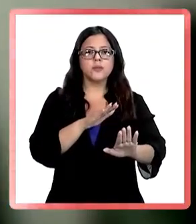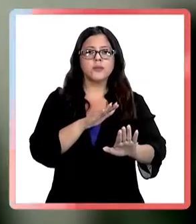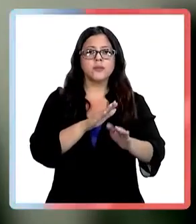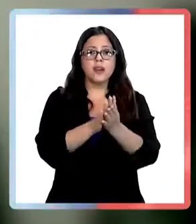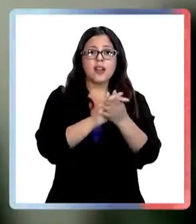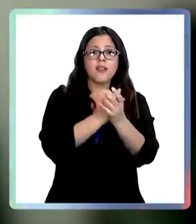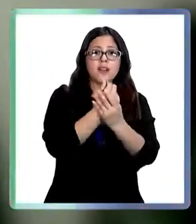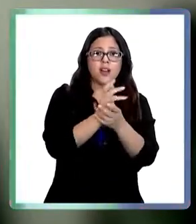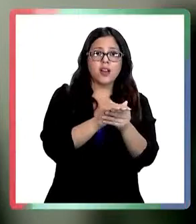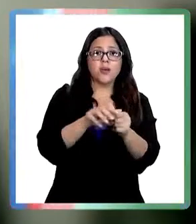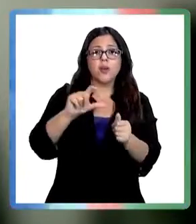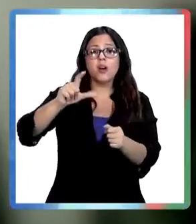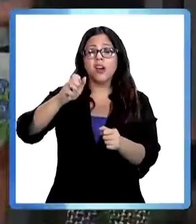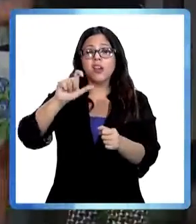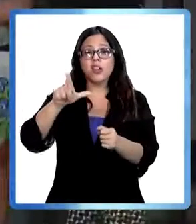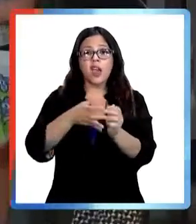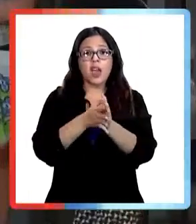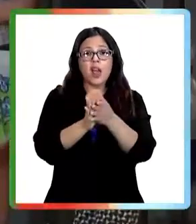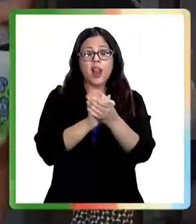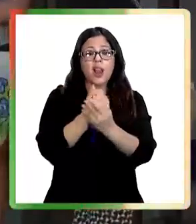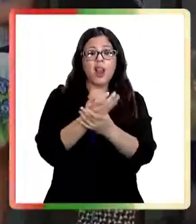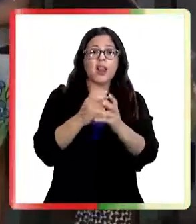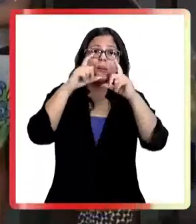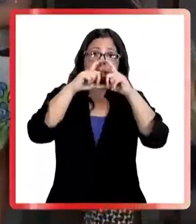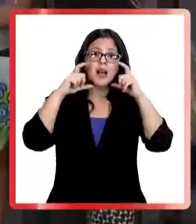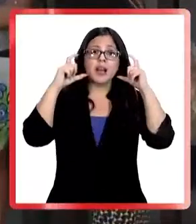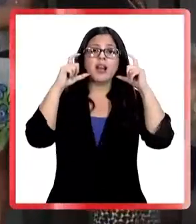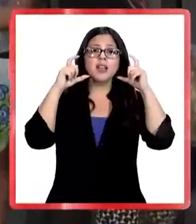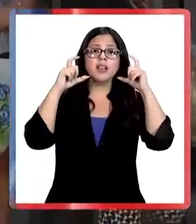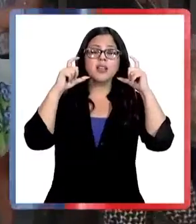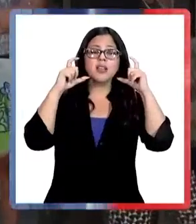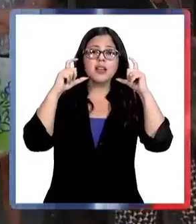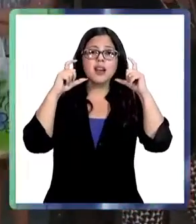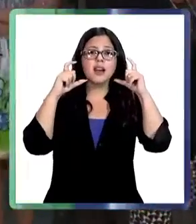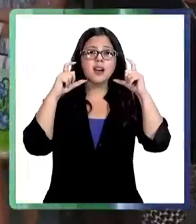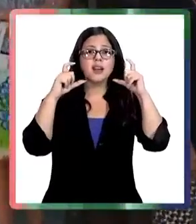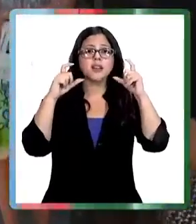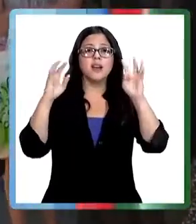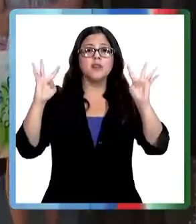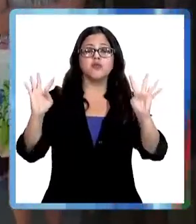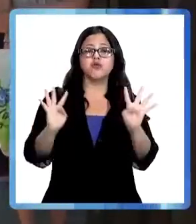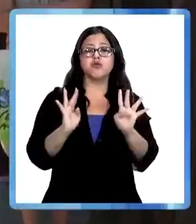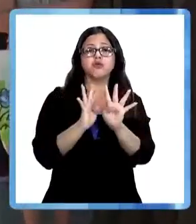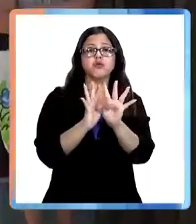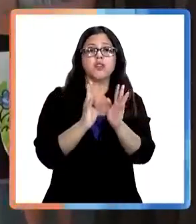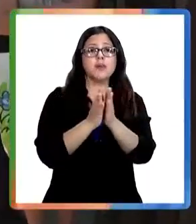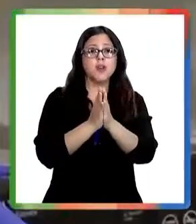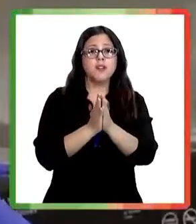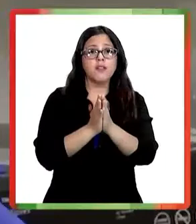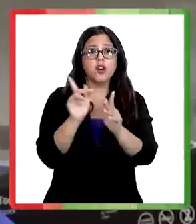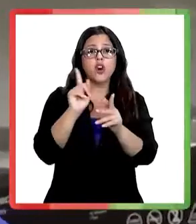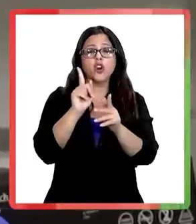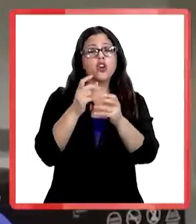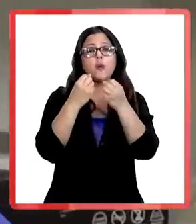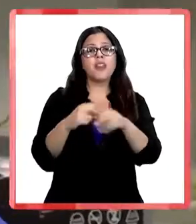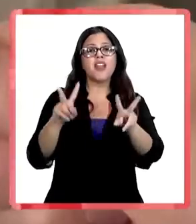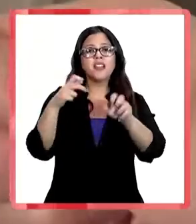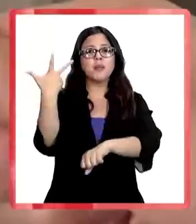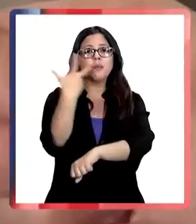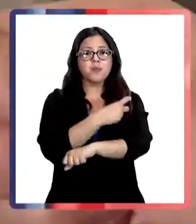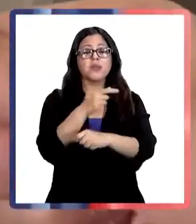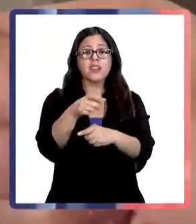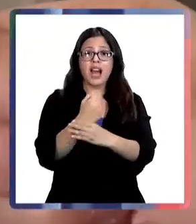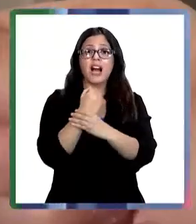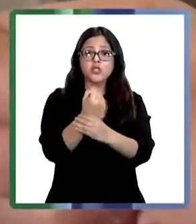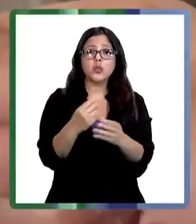son lavado de manos, alcohol gel, la mascarilla en los lugares tumultuosos o aglomerados, y por favor no perder el ritmo de vacunación,